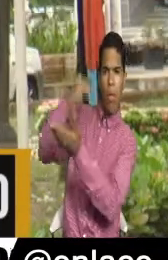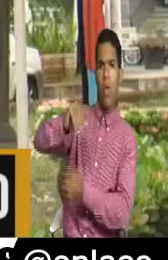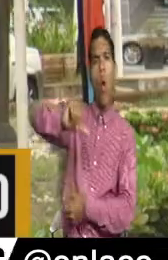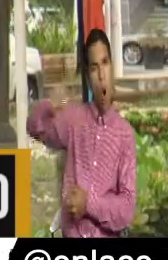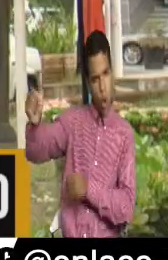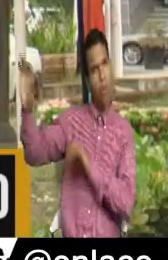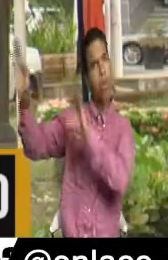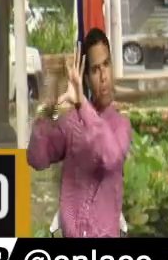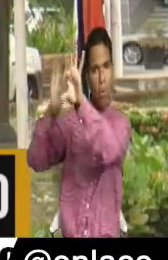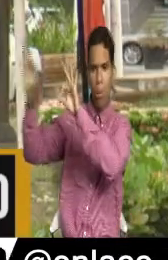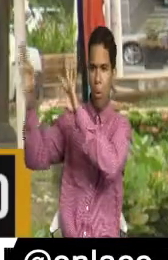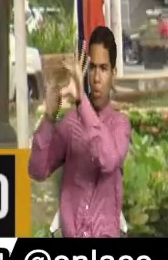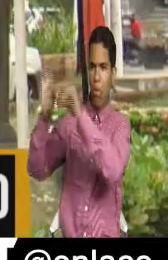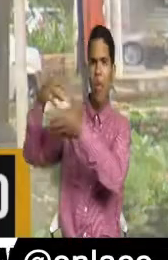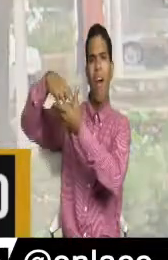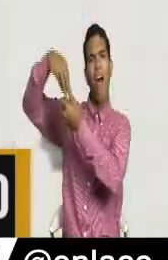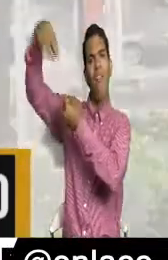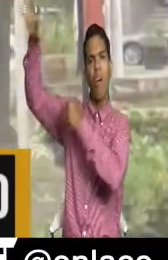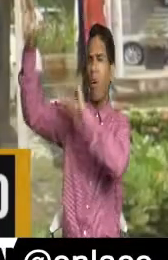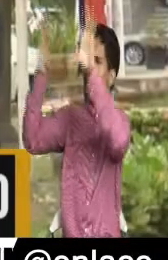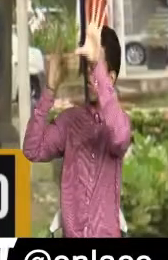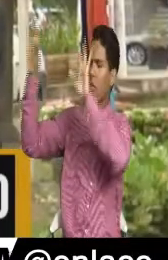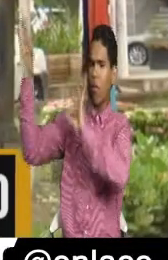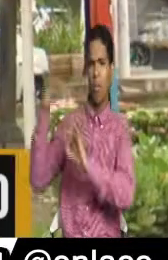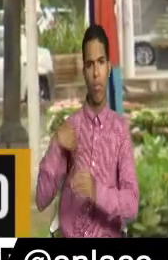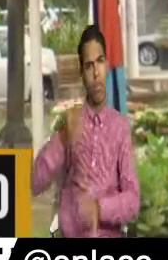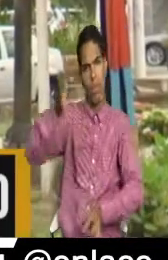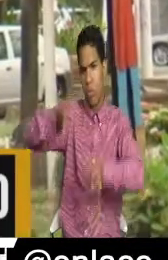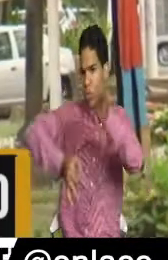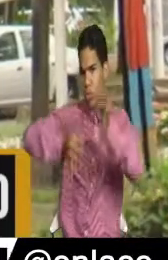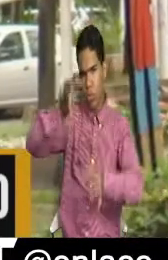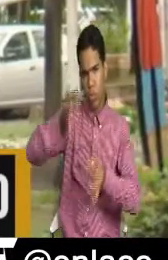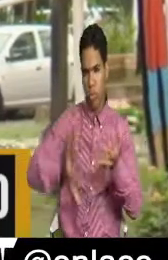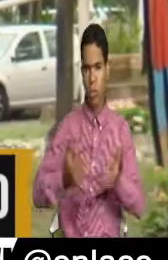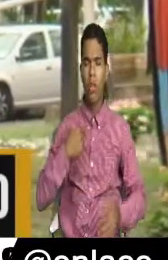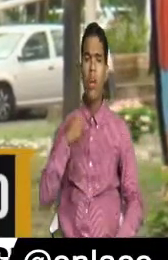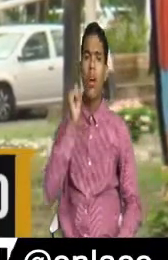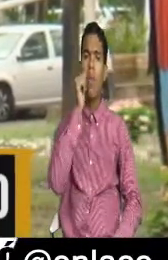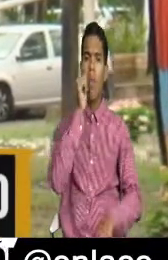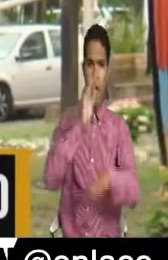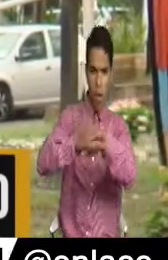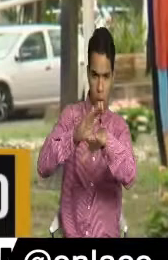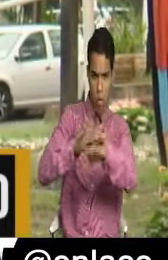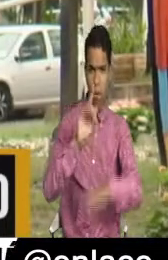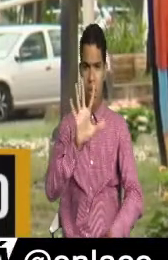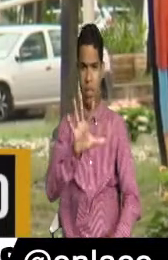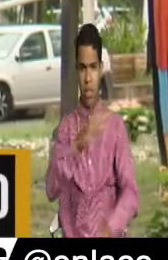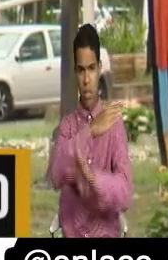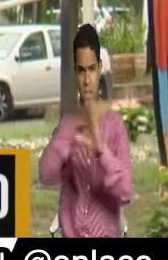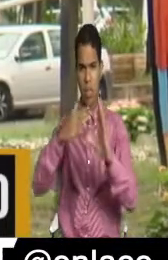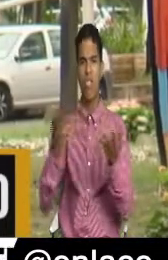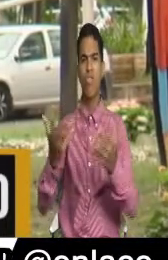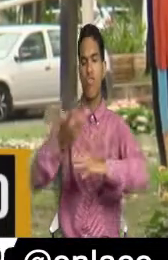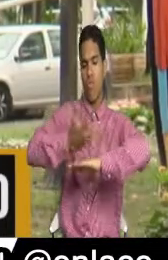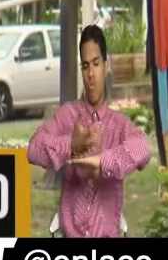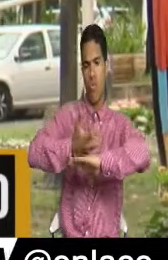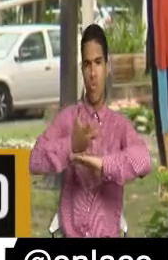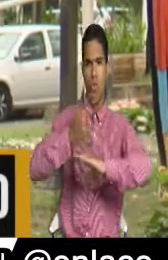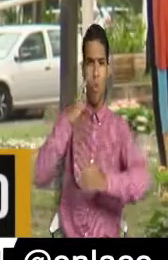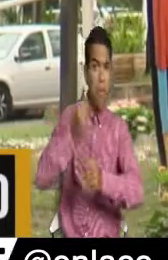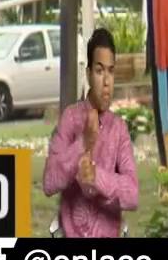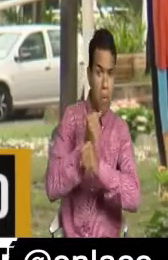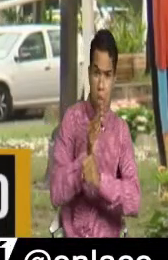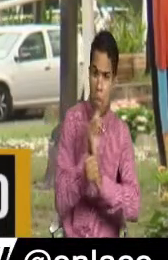y traen la gente de ellos de afuera. Invitado para mañana a las 5:30 de la tarde en la cancha Cotraeco a todos los desempleados que se